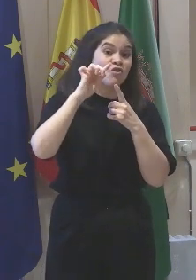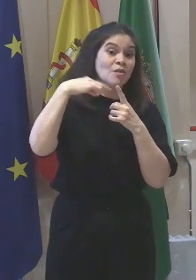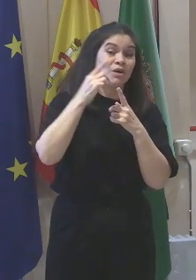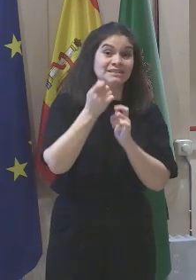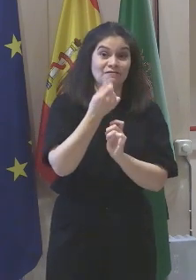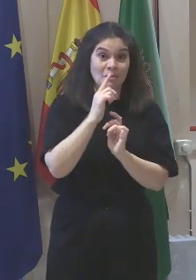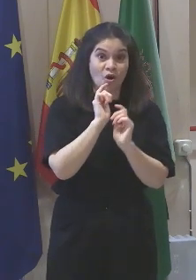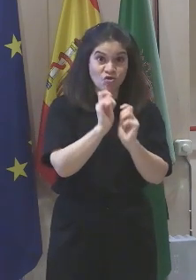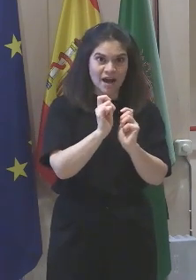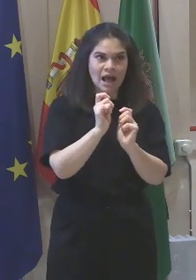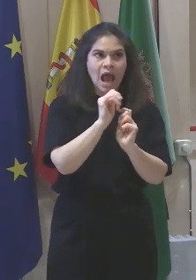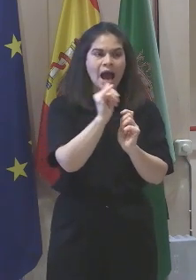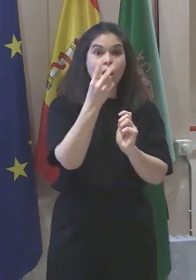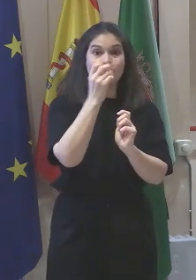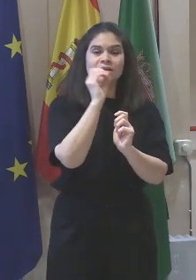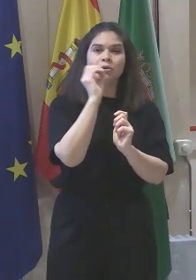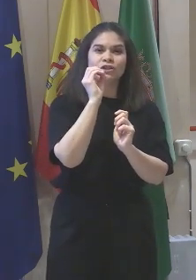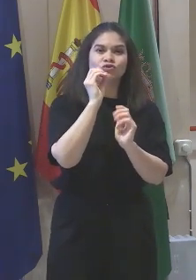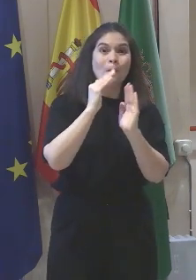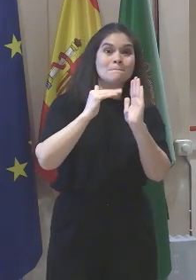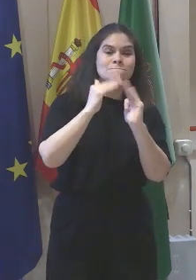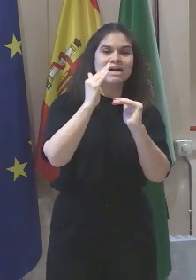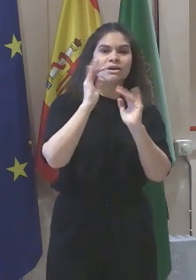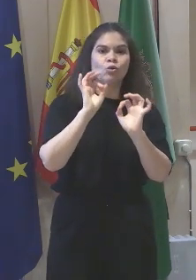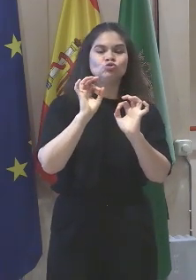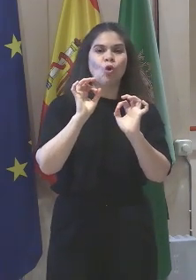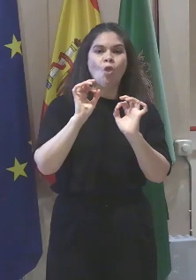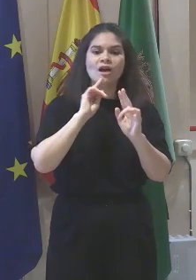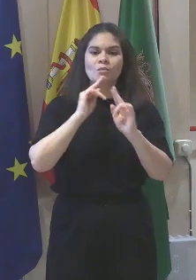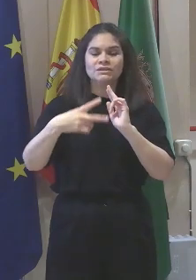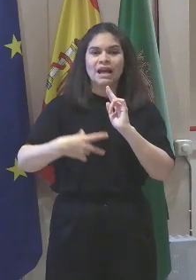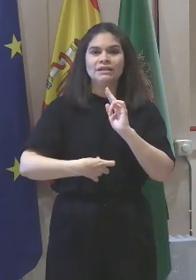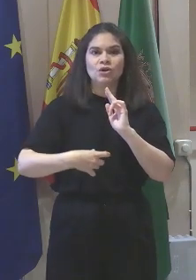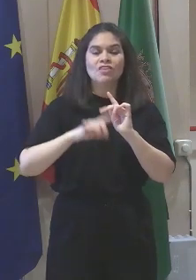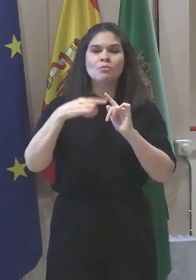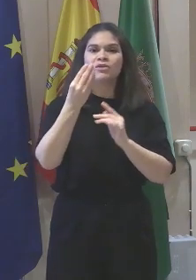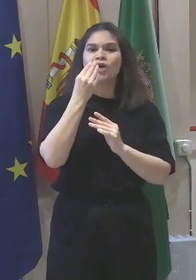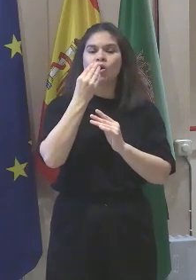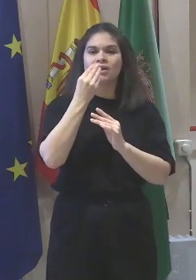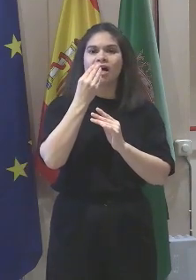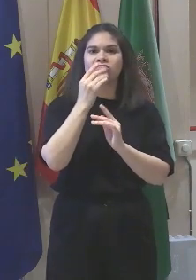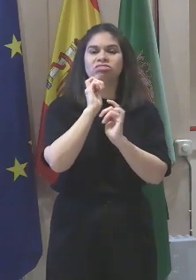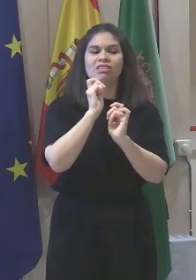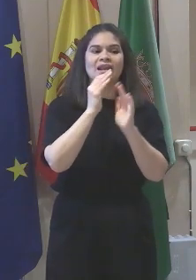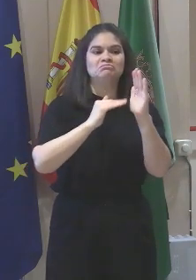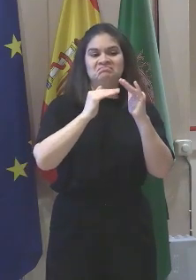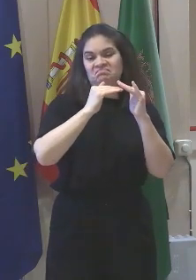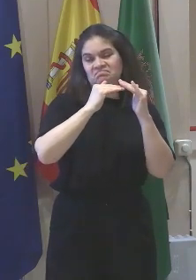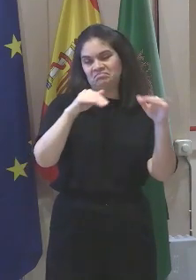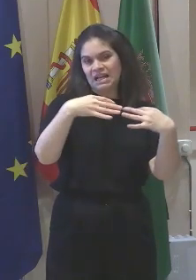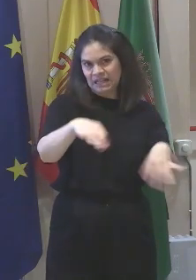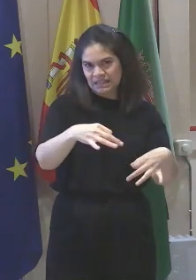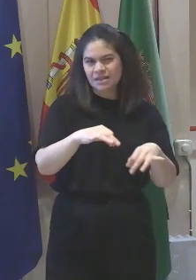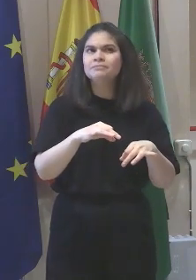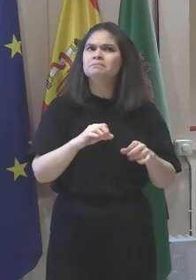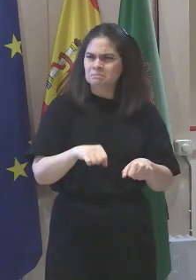fármaco tienen un 20% más de respuesta a la insulina después de darle una comida estandarizada. Bueno, pues eso está muy bien, pero ahora